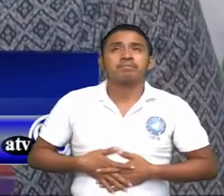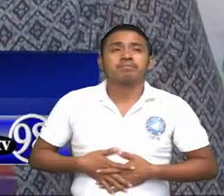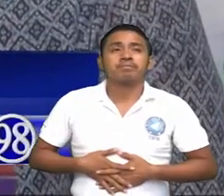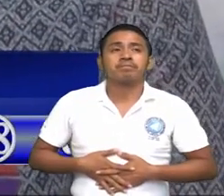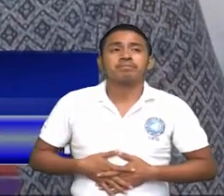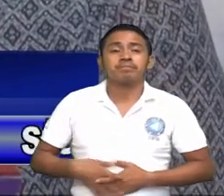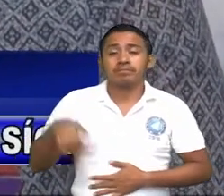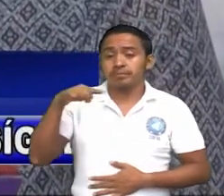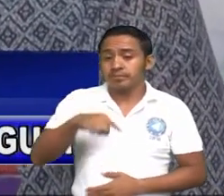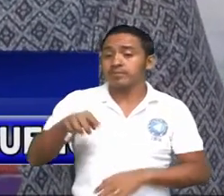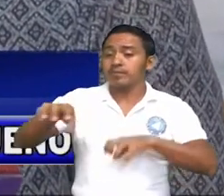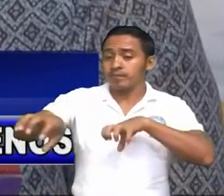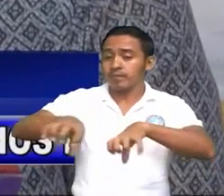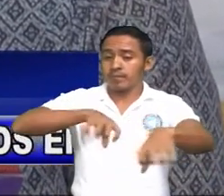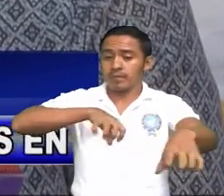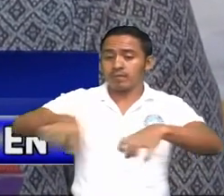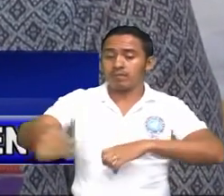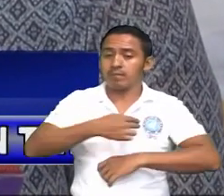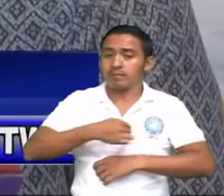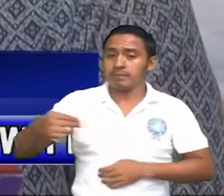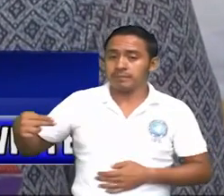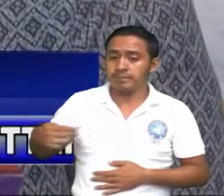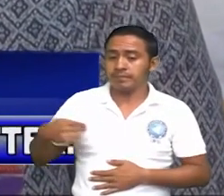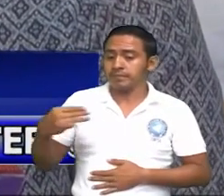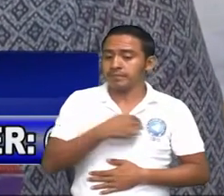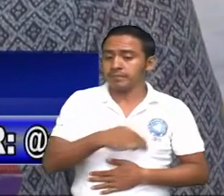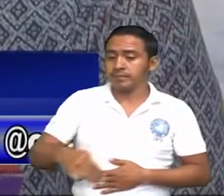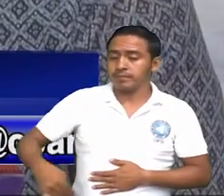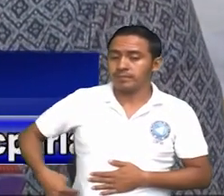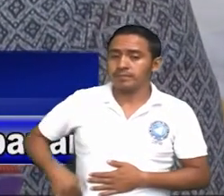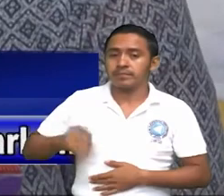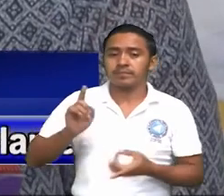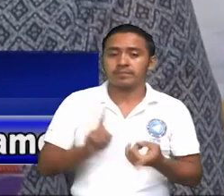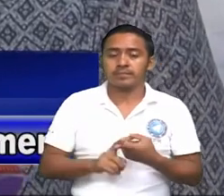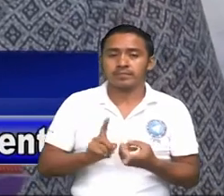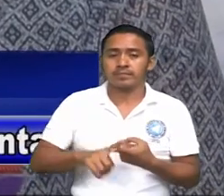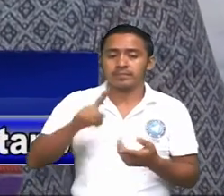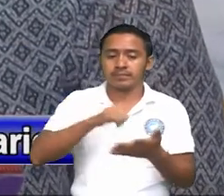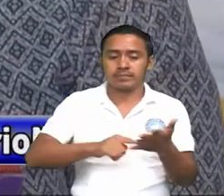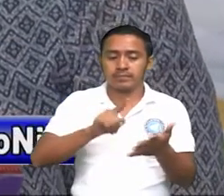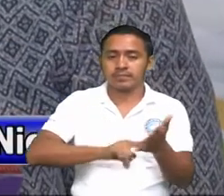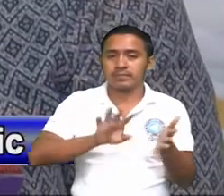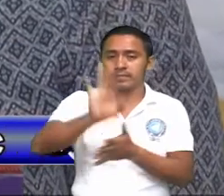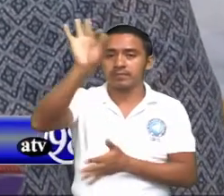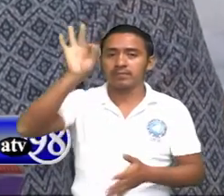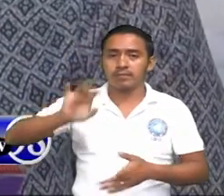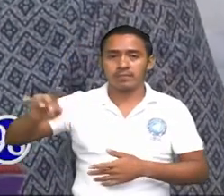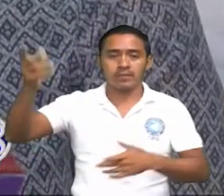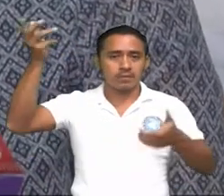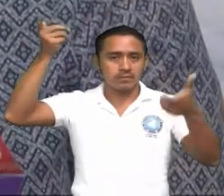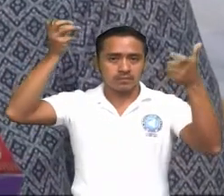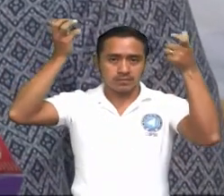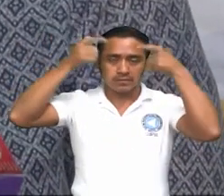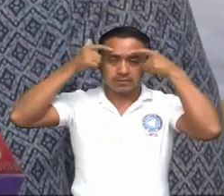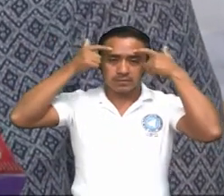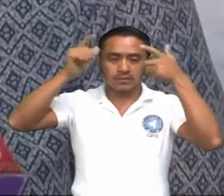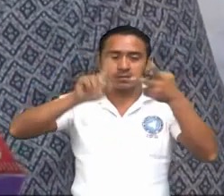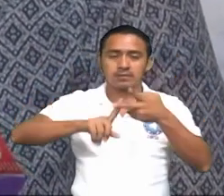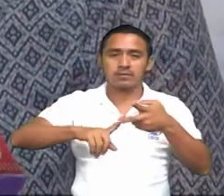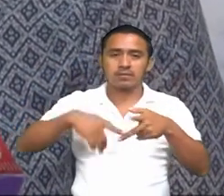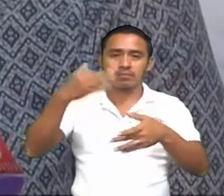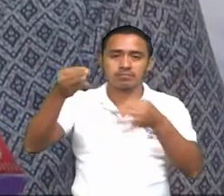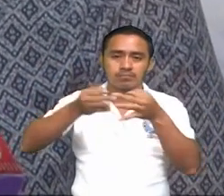Dentro de estas actividades que realizó el Ministerio, tenemos elecciones de reina, festivales patrios,